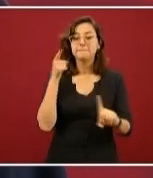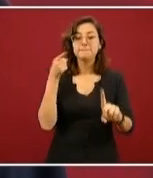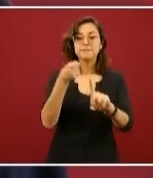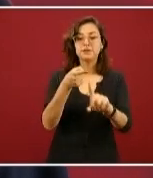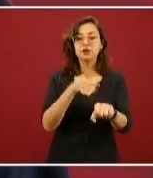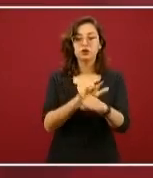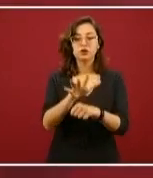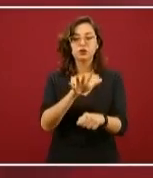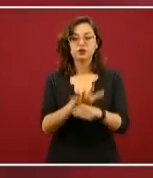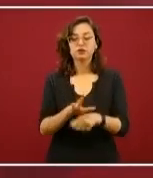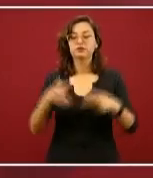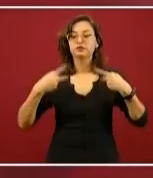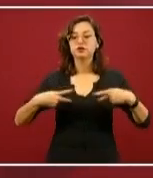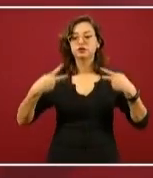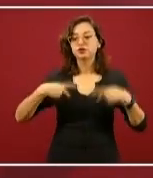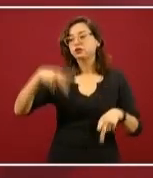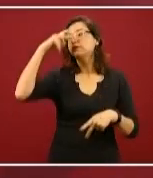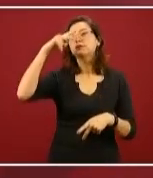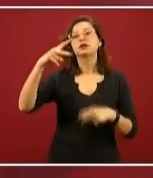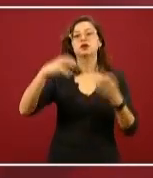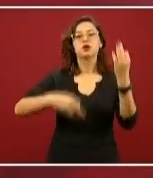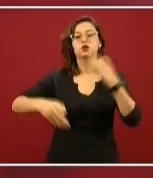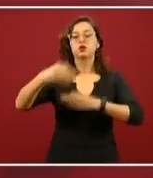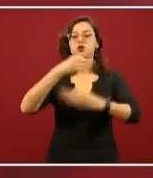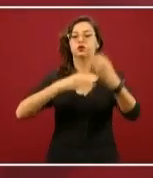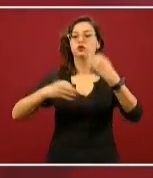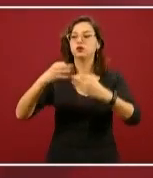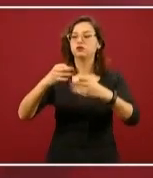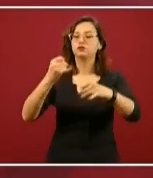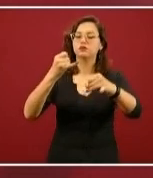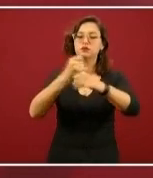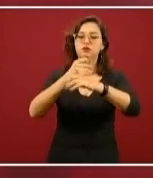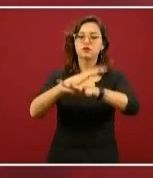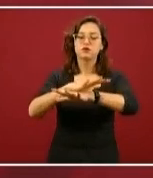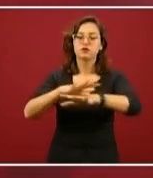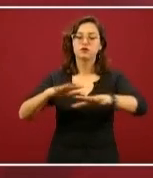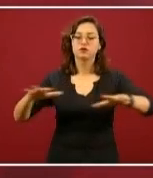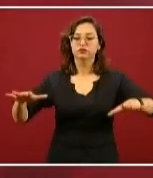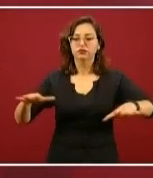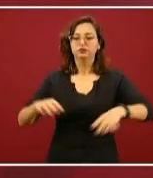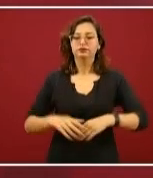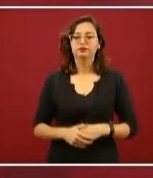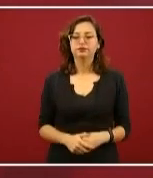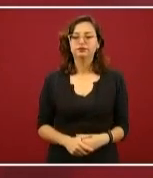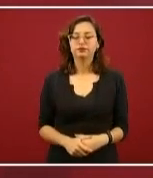todos los mexicanos estemos informados